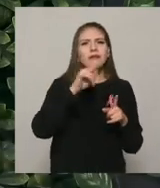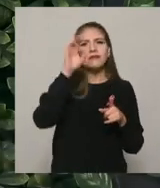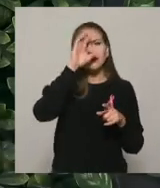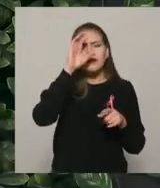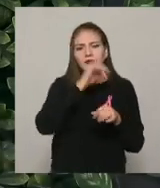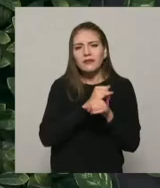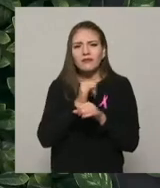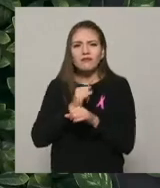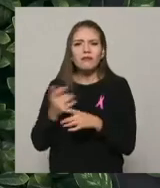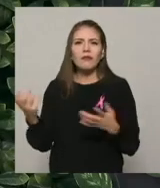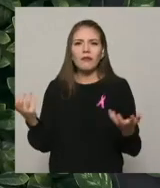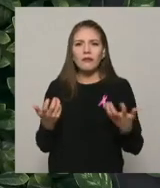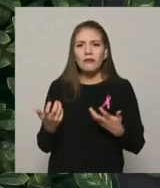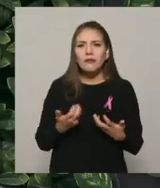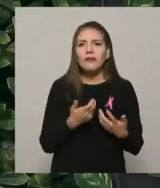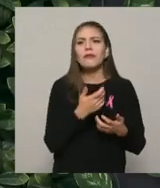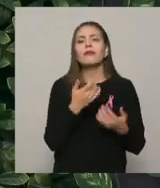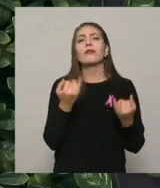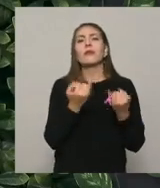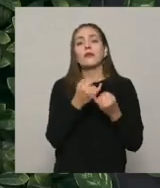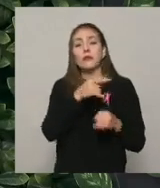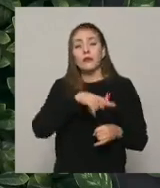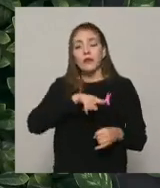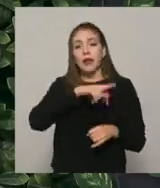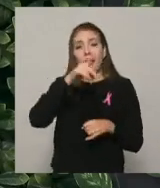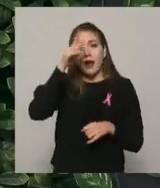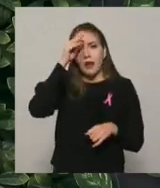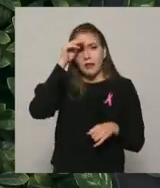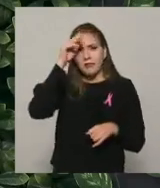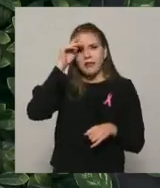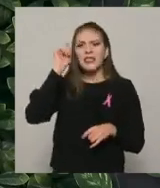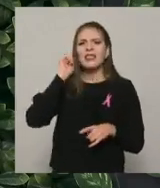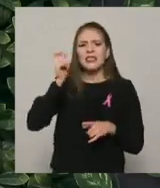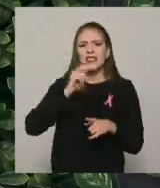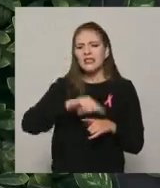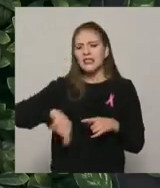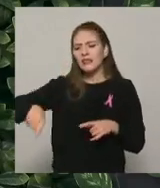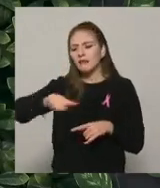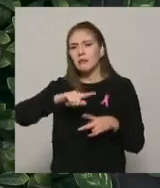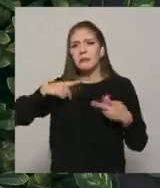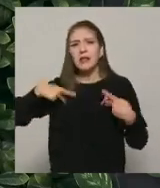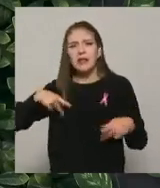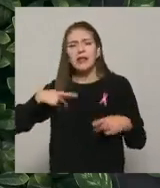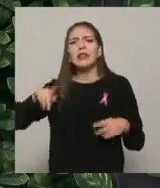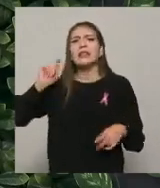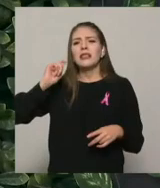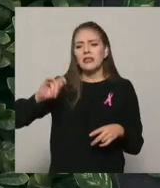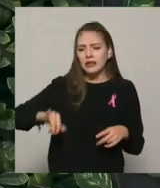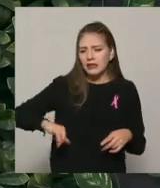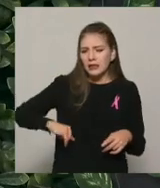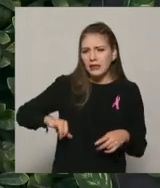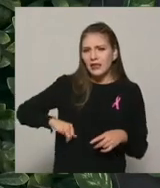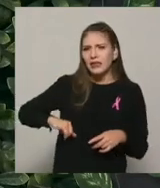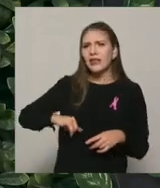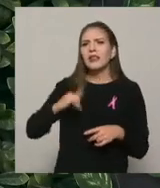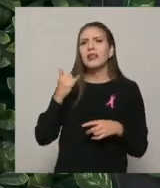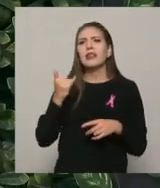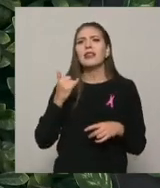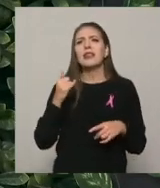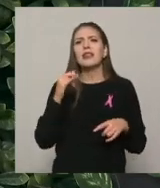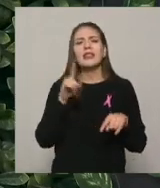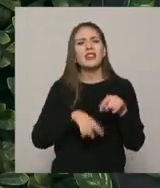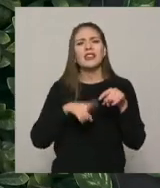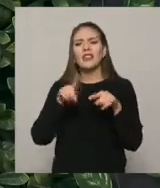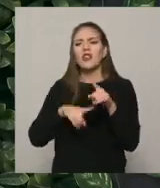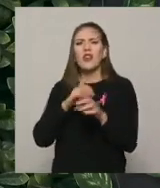también están aprendiendo de qué es lo que le interesa a la sociedad, de cómo los perciben y cómo quitar como esos